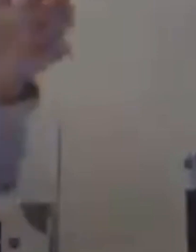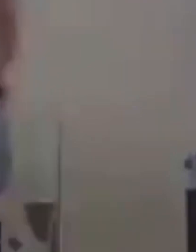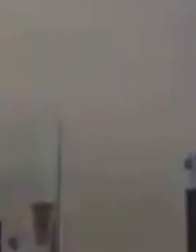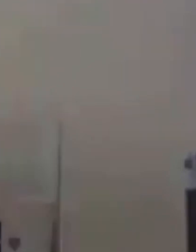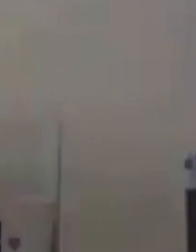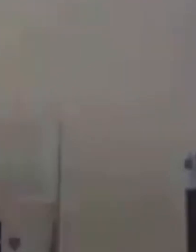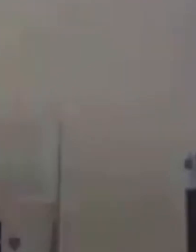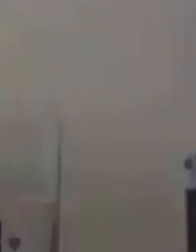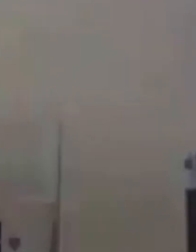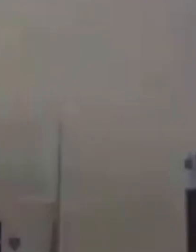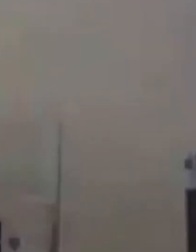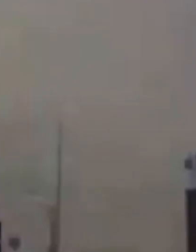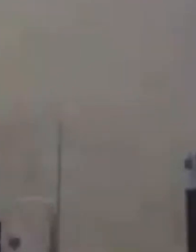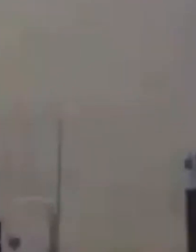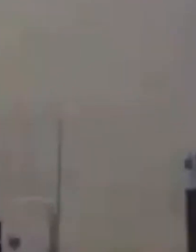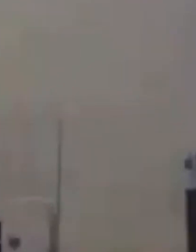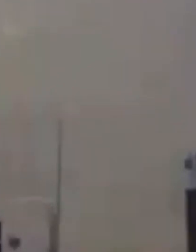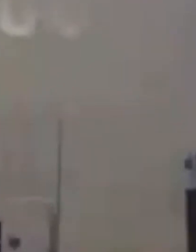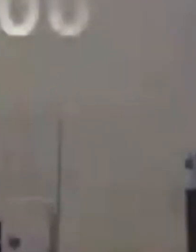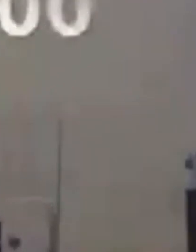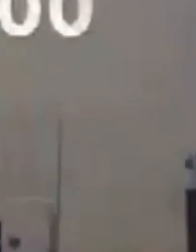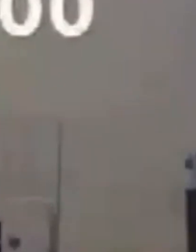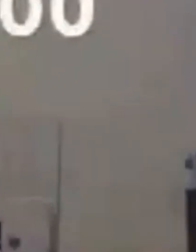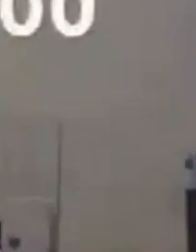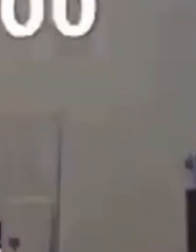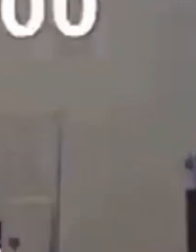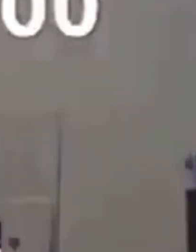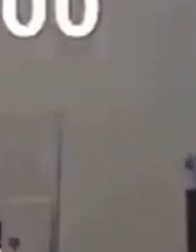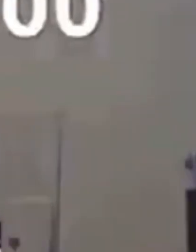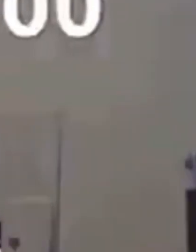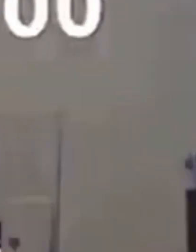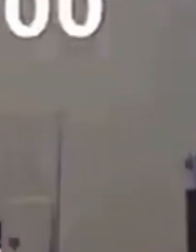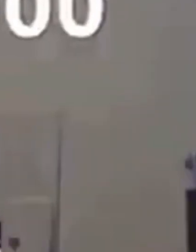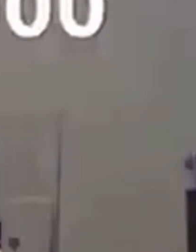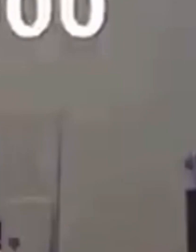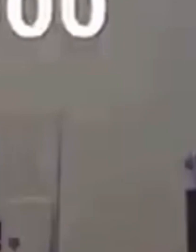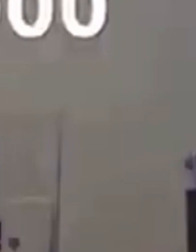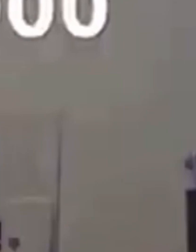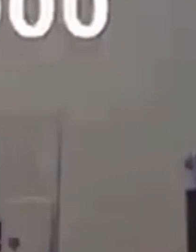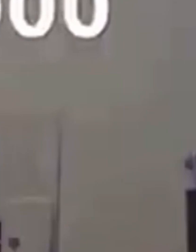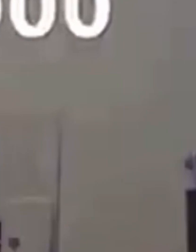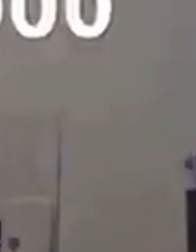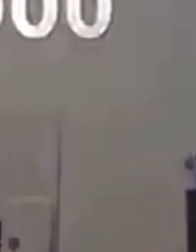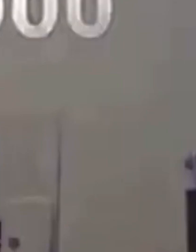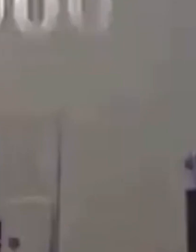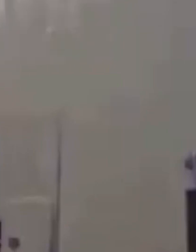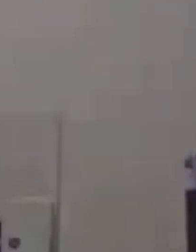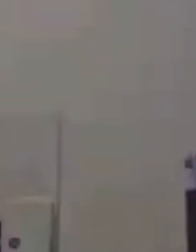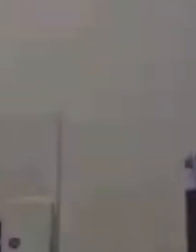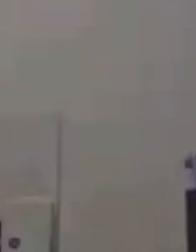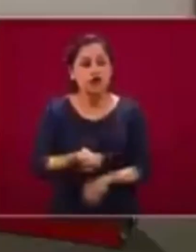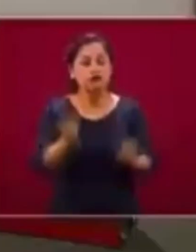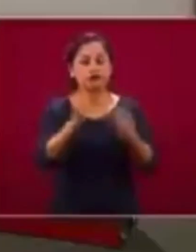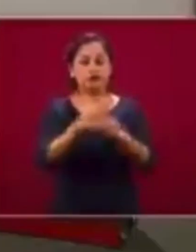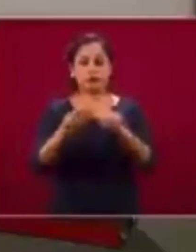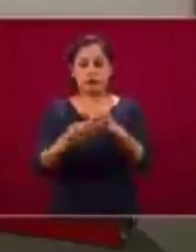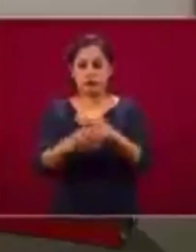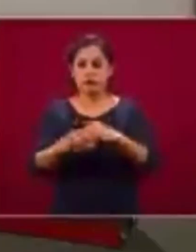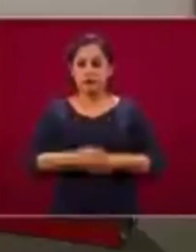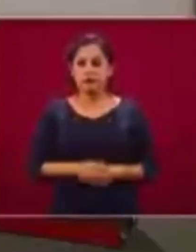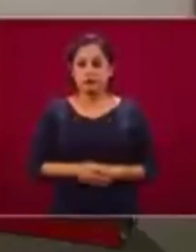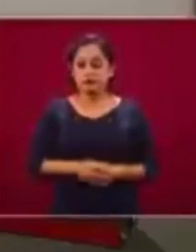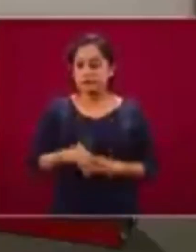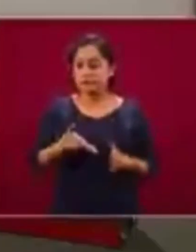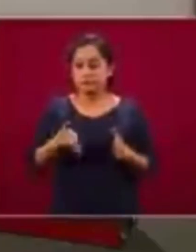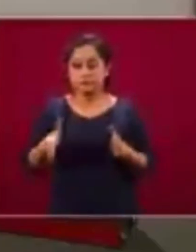amplio, donde justamente el límite era 6.000 y podría llegar hasta cerca de 25.000 o 30.000. El mínimo